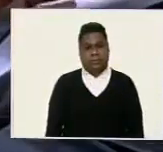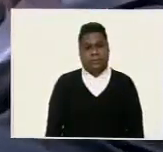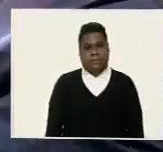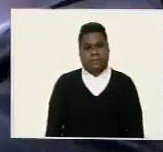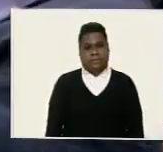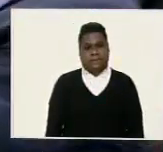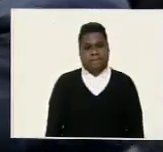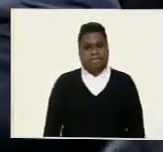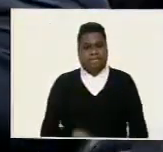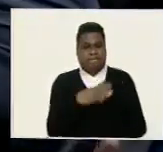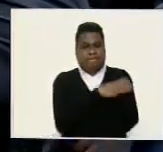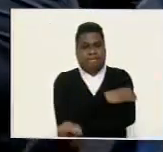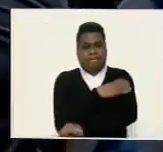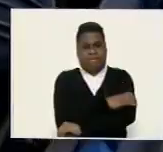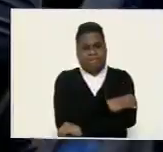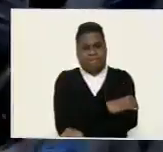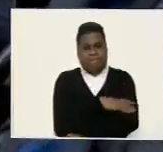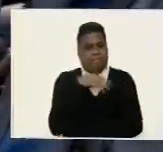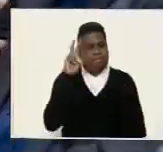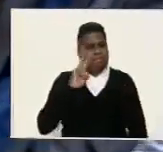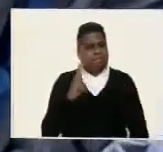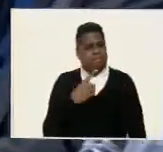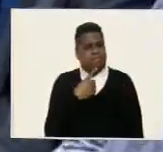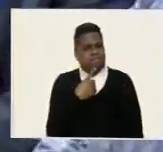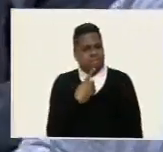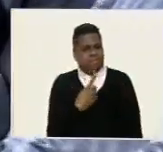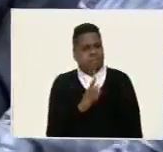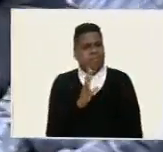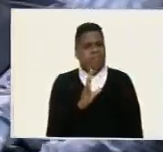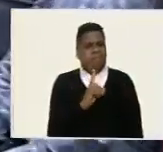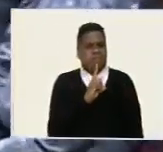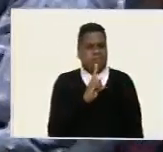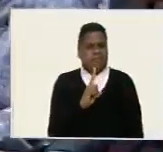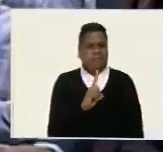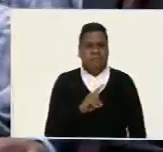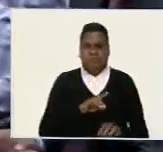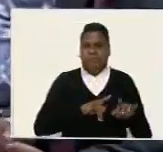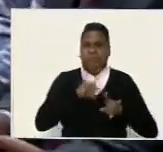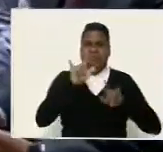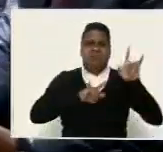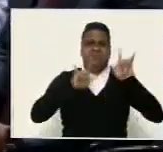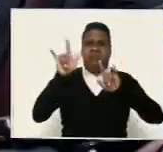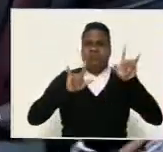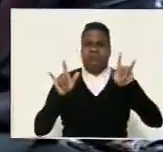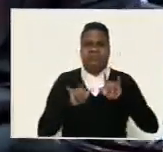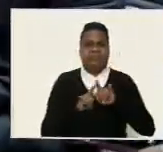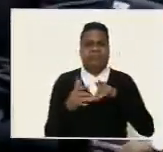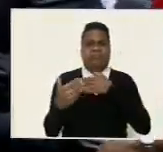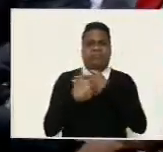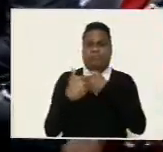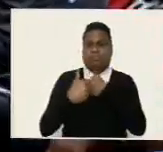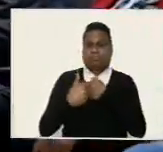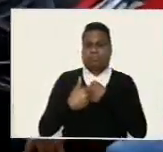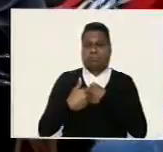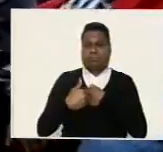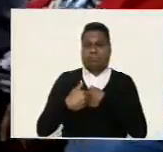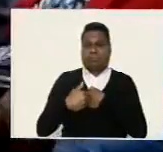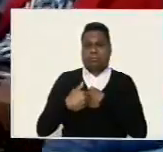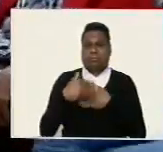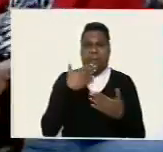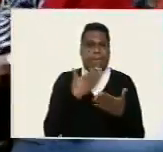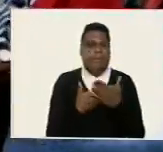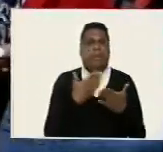de la oposición venezolana que se despliega por todo el mundo para pedir sanciones contra Venezuela. Esto es